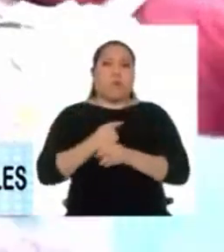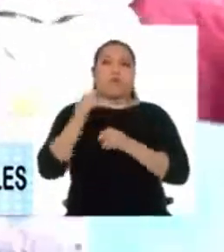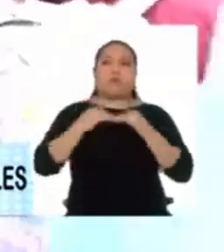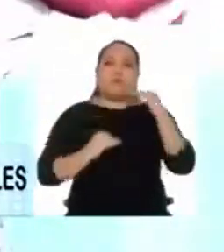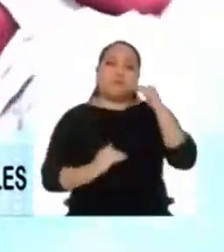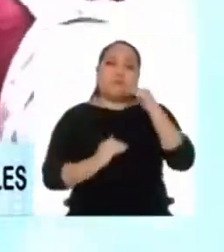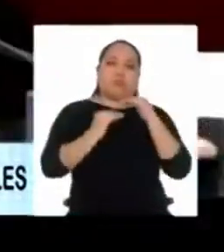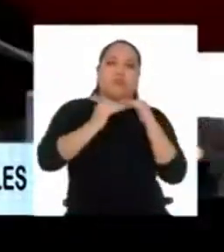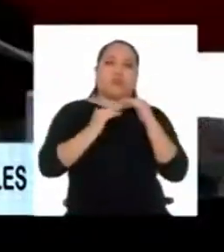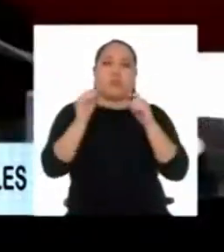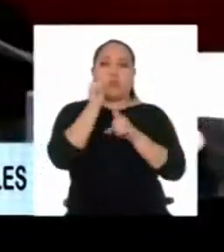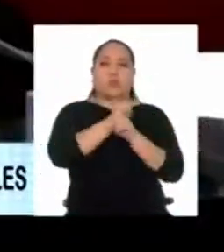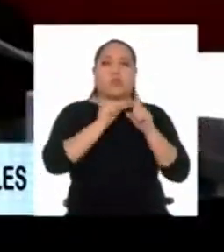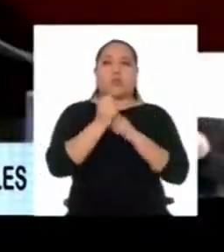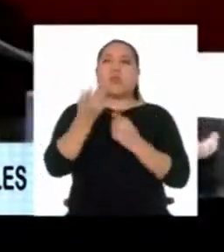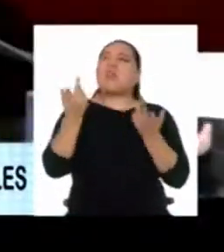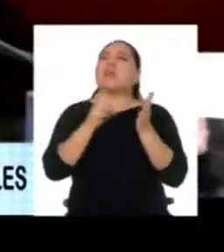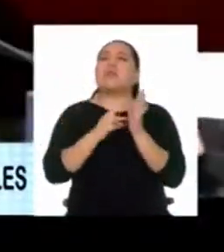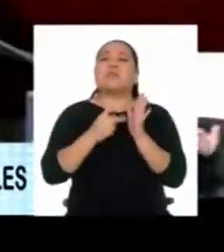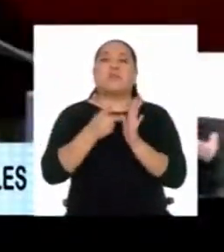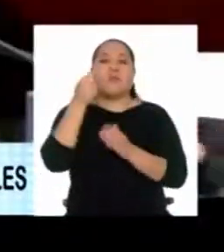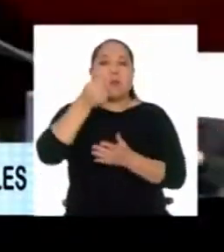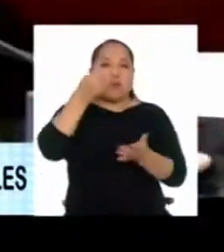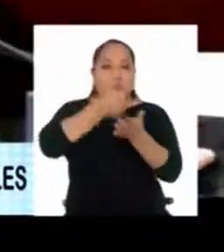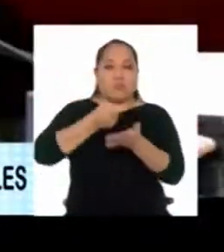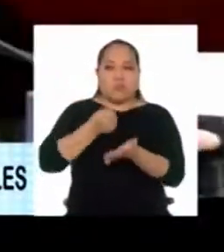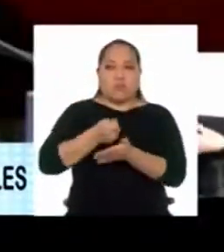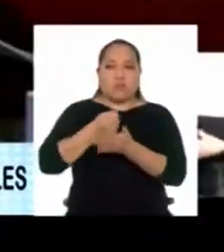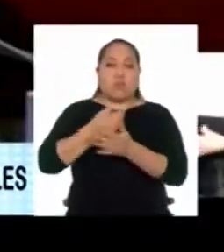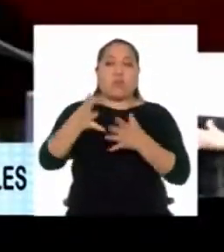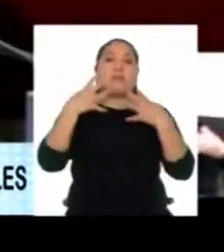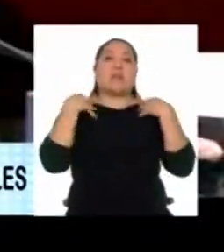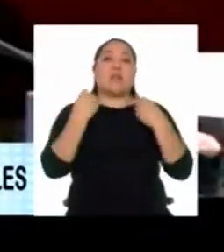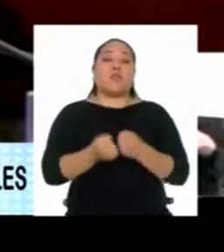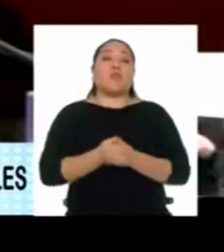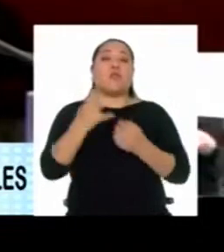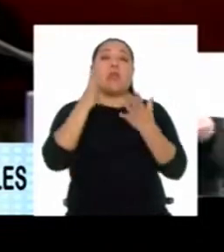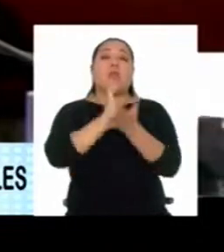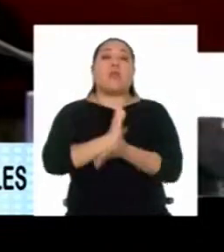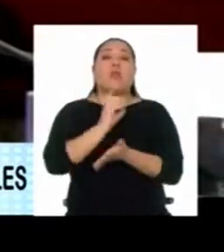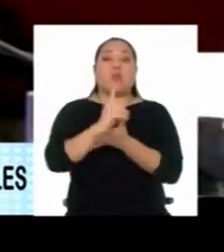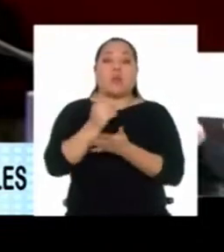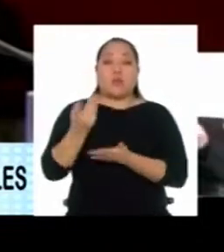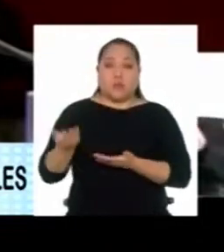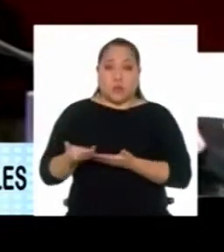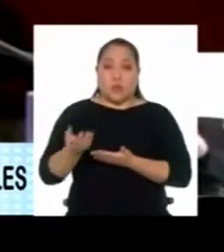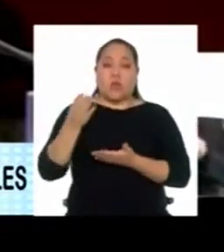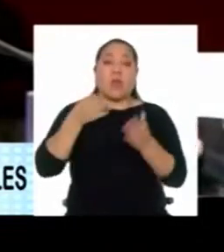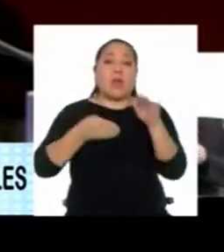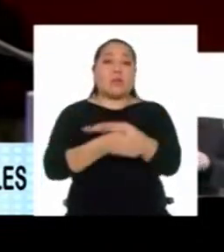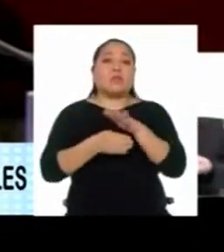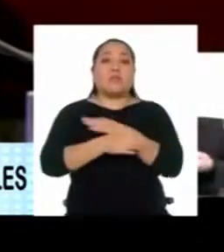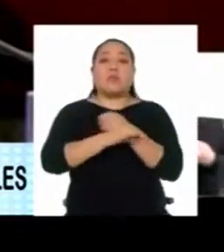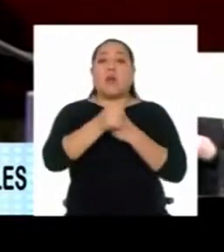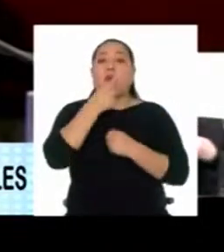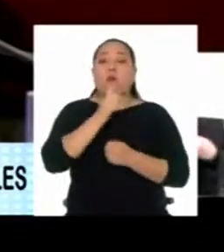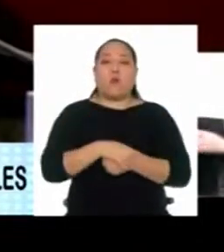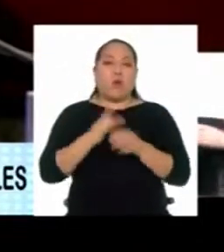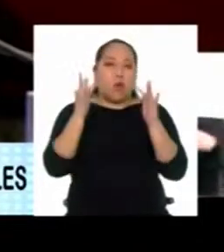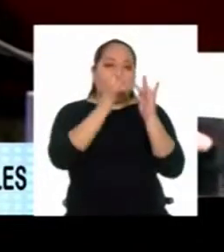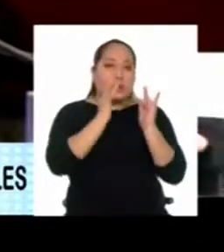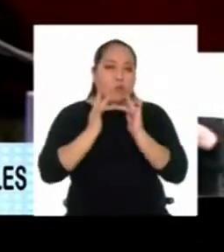de brechas sociales. ¿Qué significa eso? Invertirlas en salud, en educación, en acceso a agua,